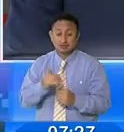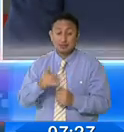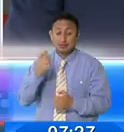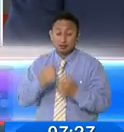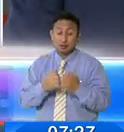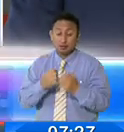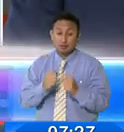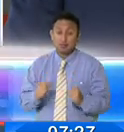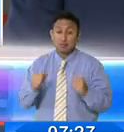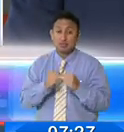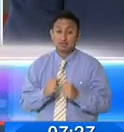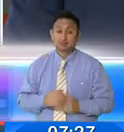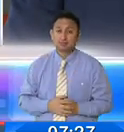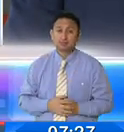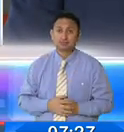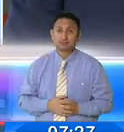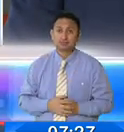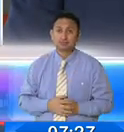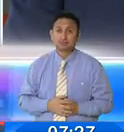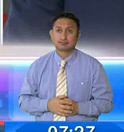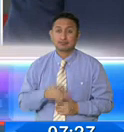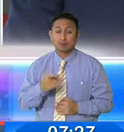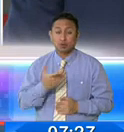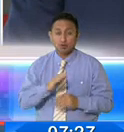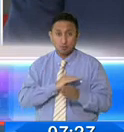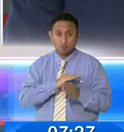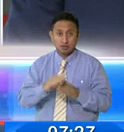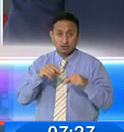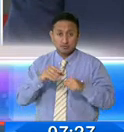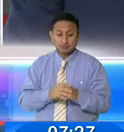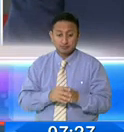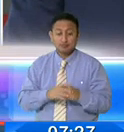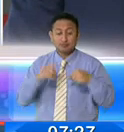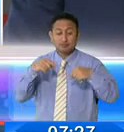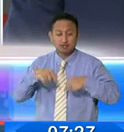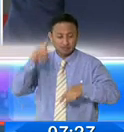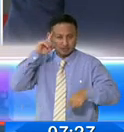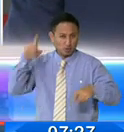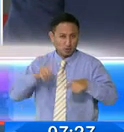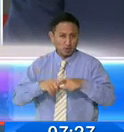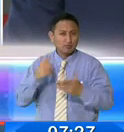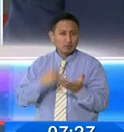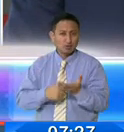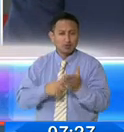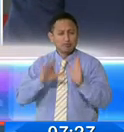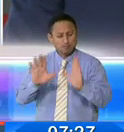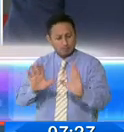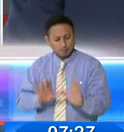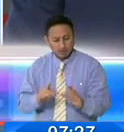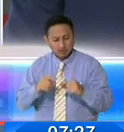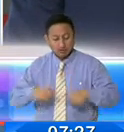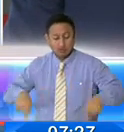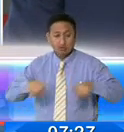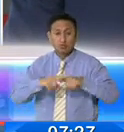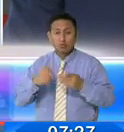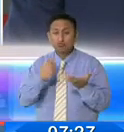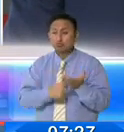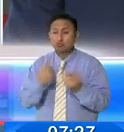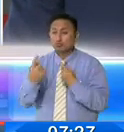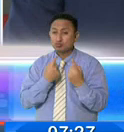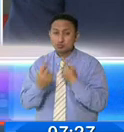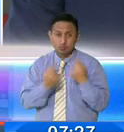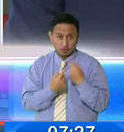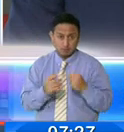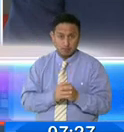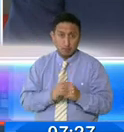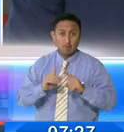de trabajo. Por lo tanto, mi invitación sería que estas diferencias se sigan discutiendo en espacios democráticos, pero siempre